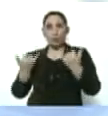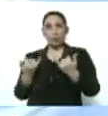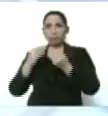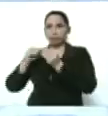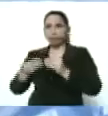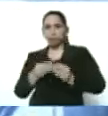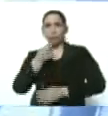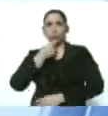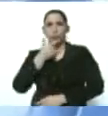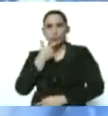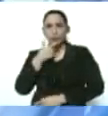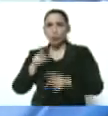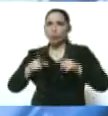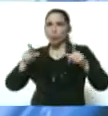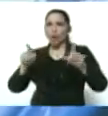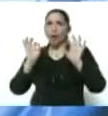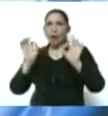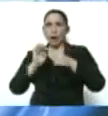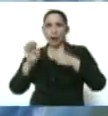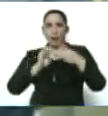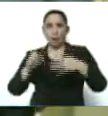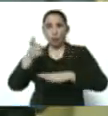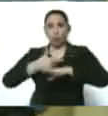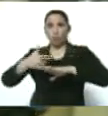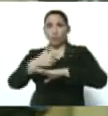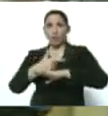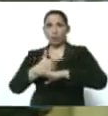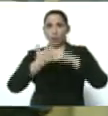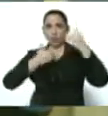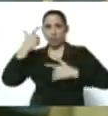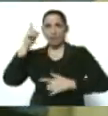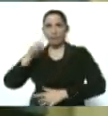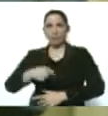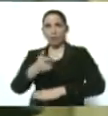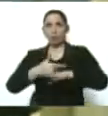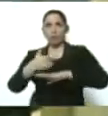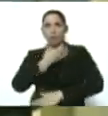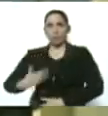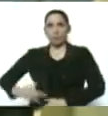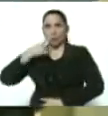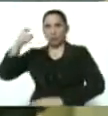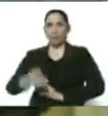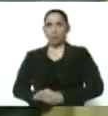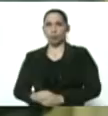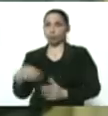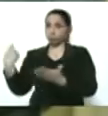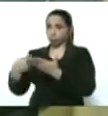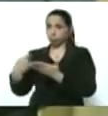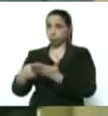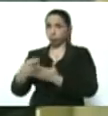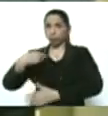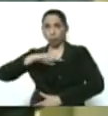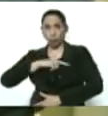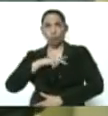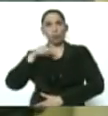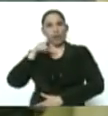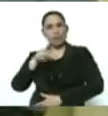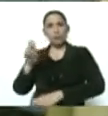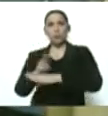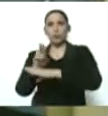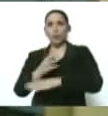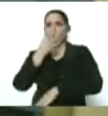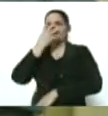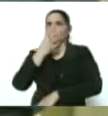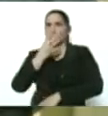una zona estratégica de la ciudad de Maracaibo, ha sido el gobierno del comandante Chávez y el gobierno del presidente Nicolás Maduro. Estamos en la unidad de cuidados